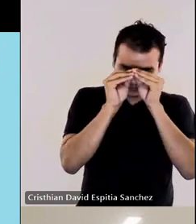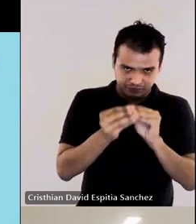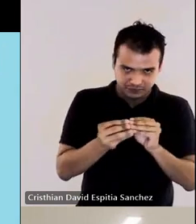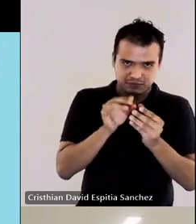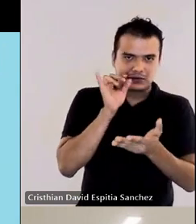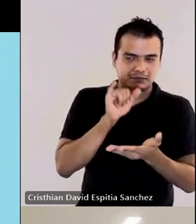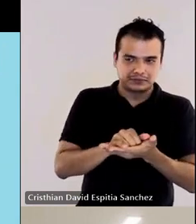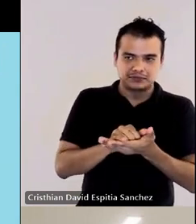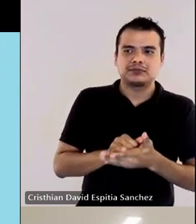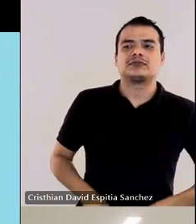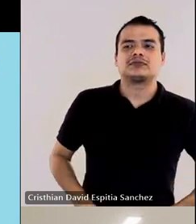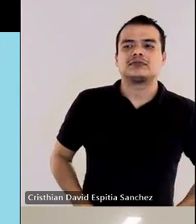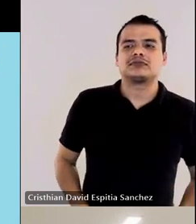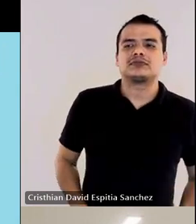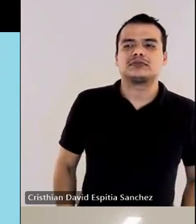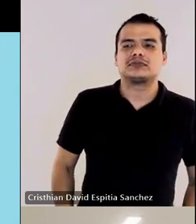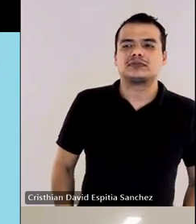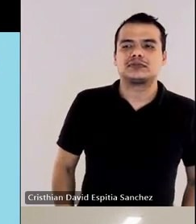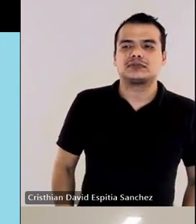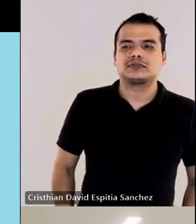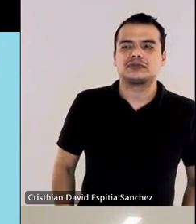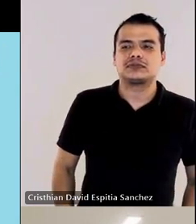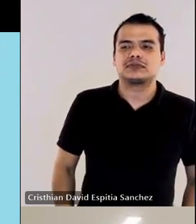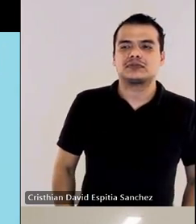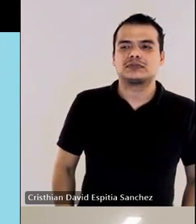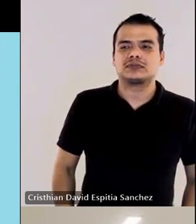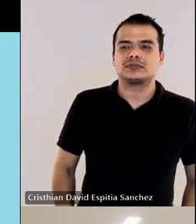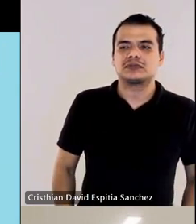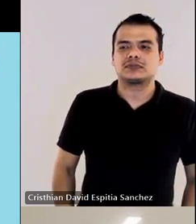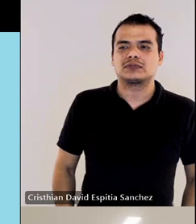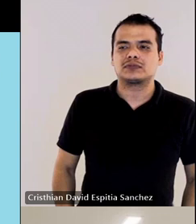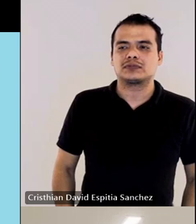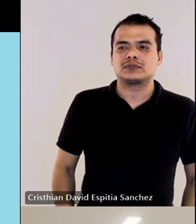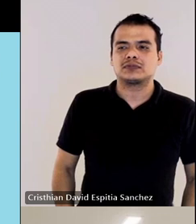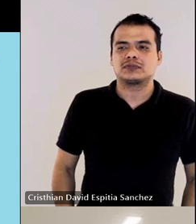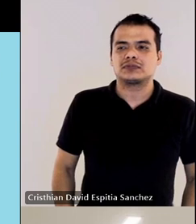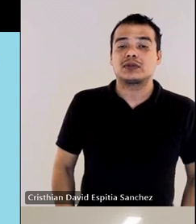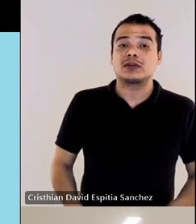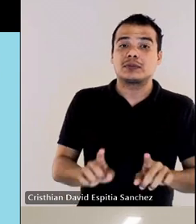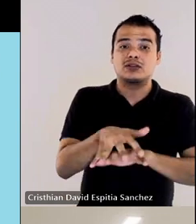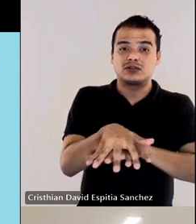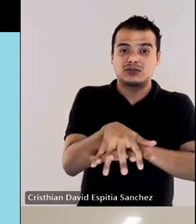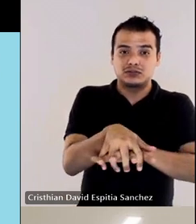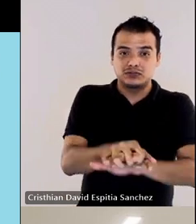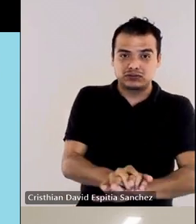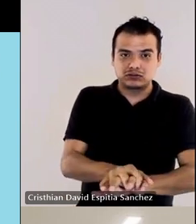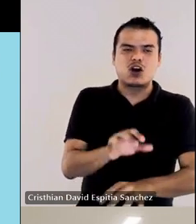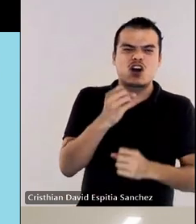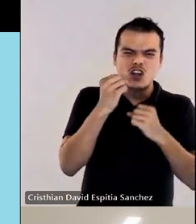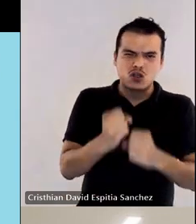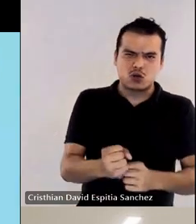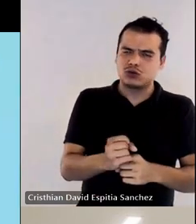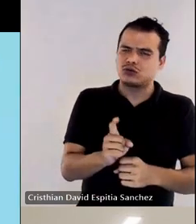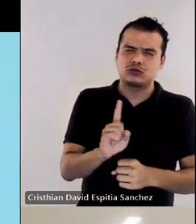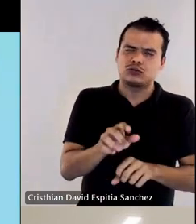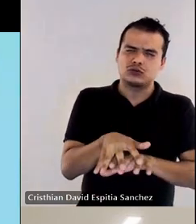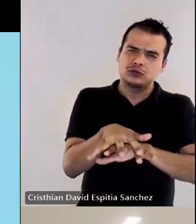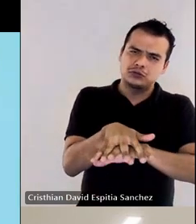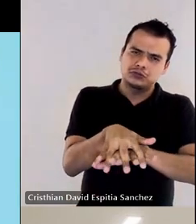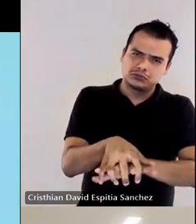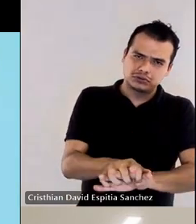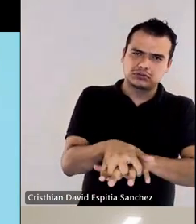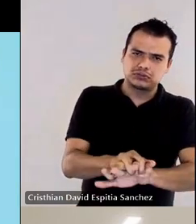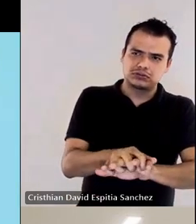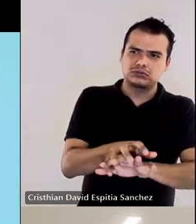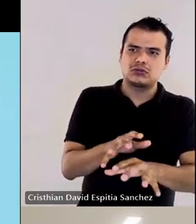mitad inferior del centro del pecho, pero fíjense que fundamentalmente la presión es menor, por lo tanto solamente utilizaríamos